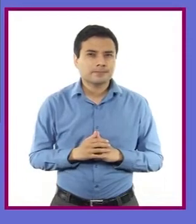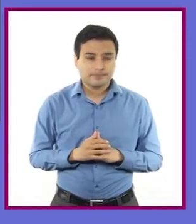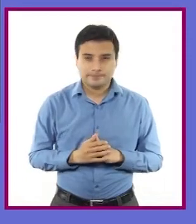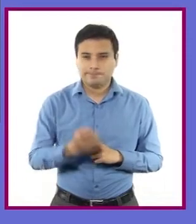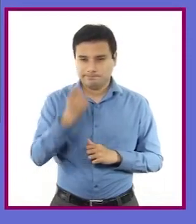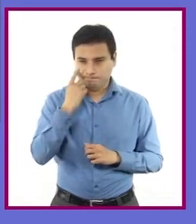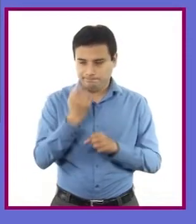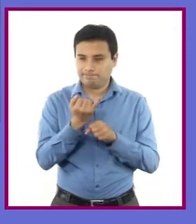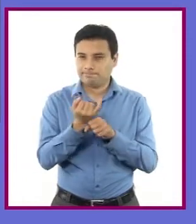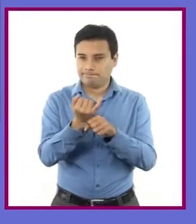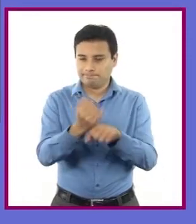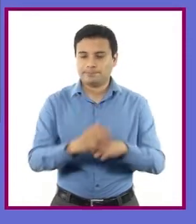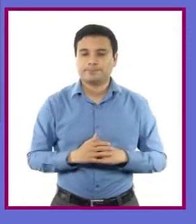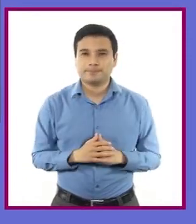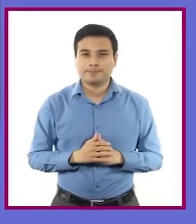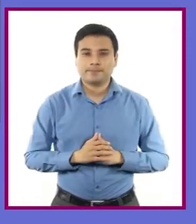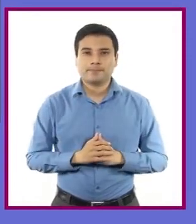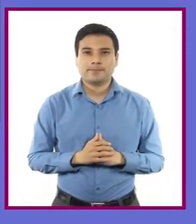¡Vamos a investigar!